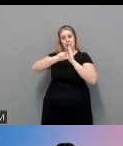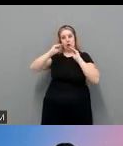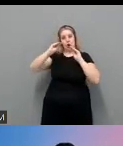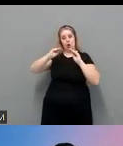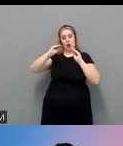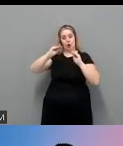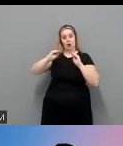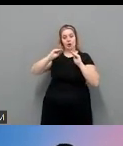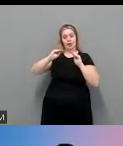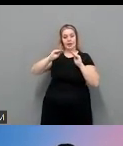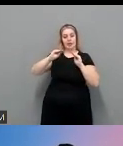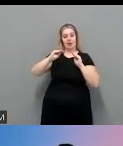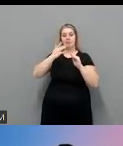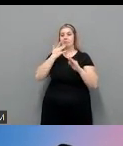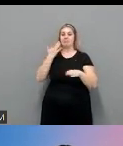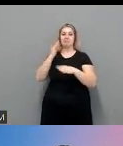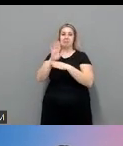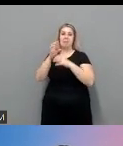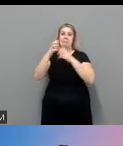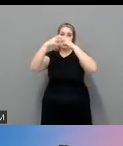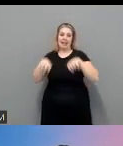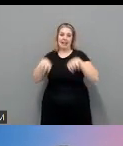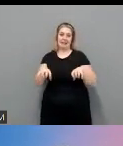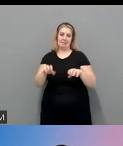marcos, paradigmas en general